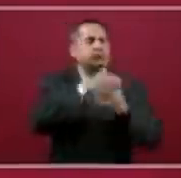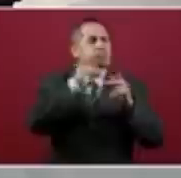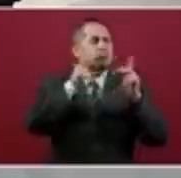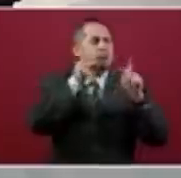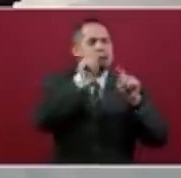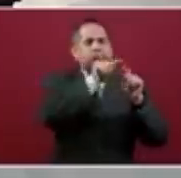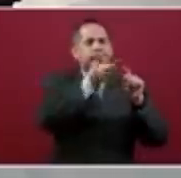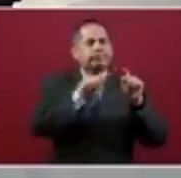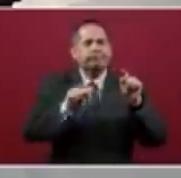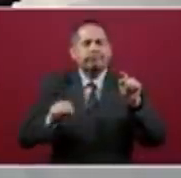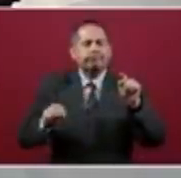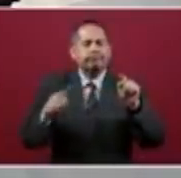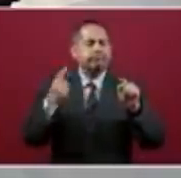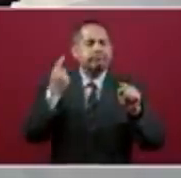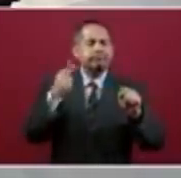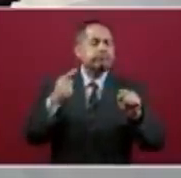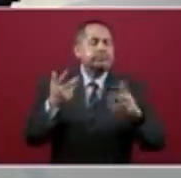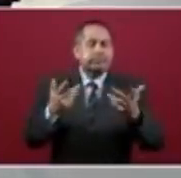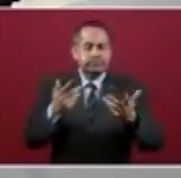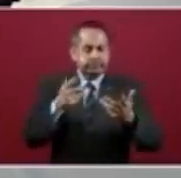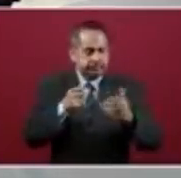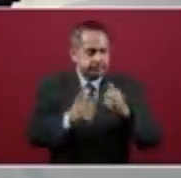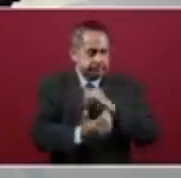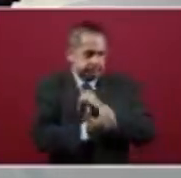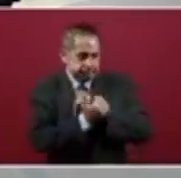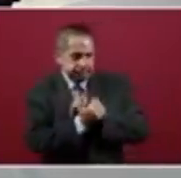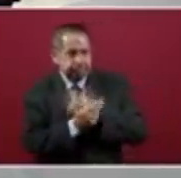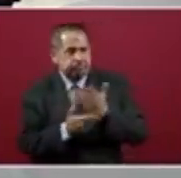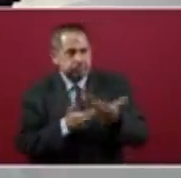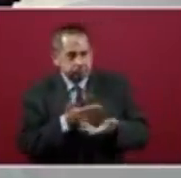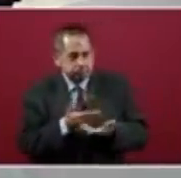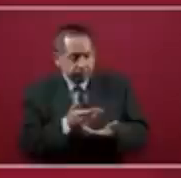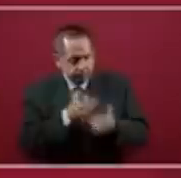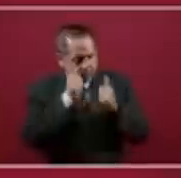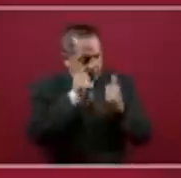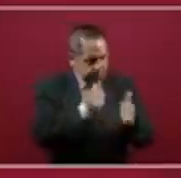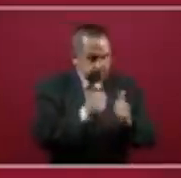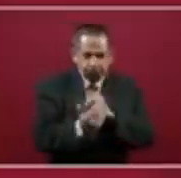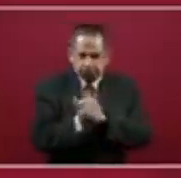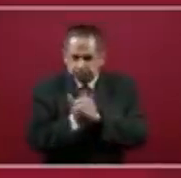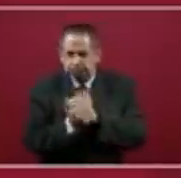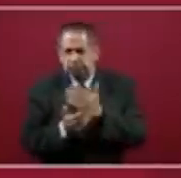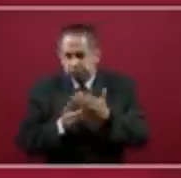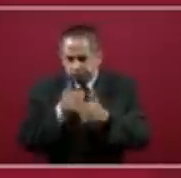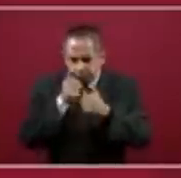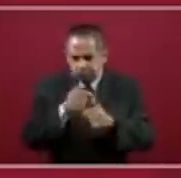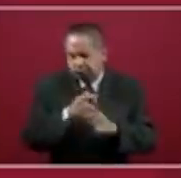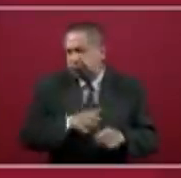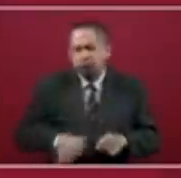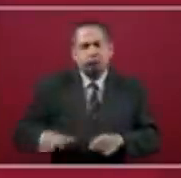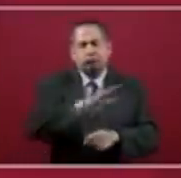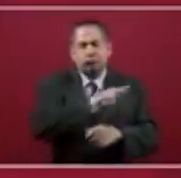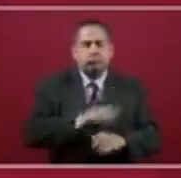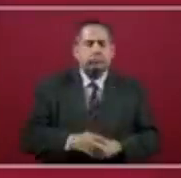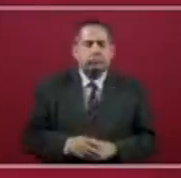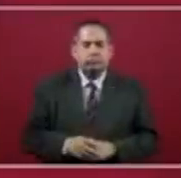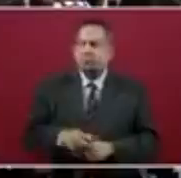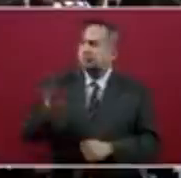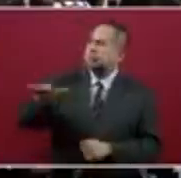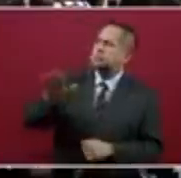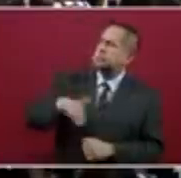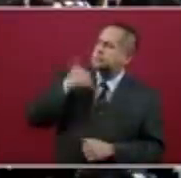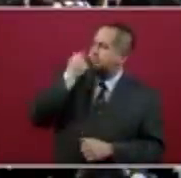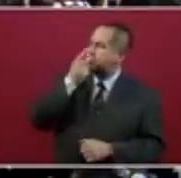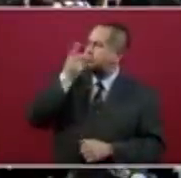para atender las demandas de todos los pueblos. Pero entonces ya le dijeron